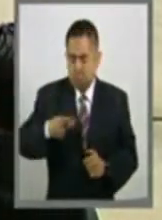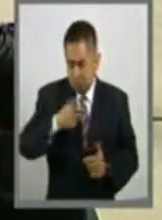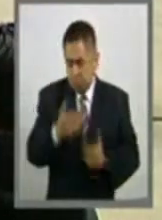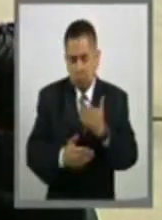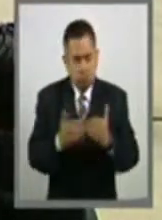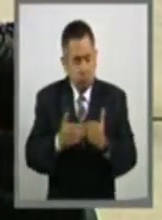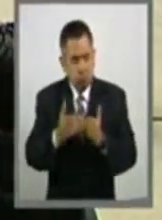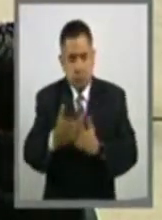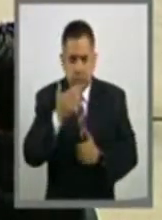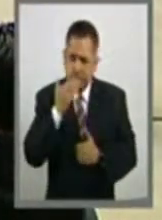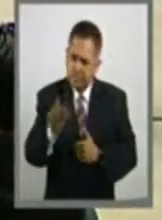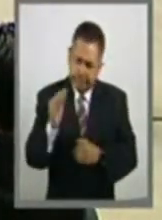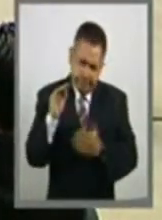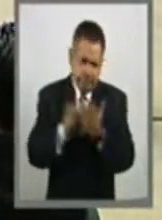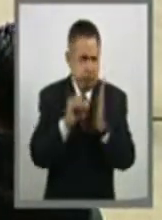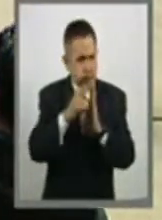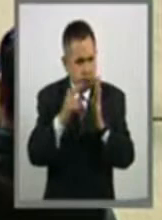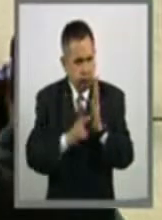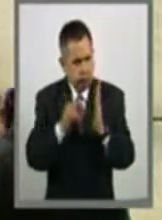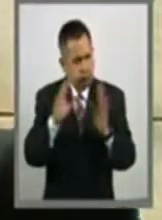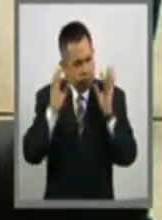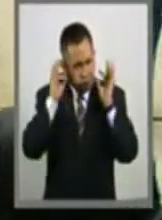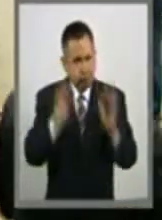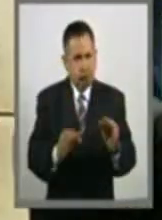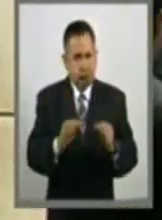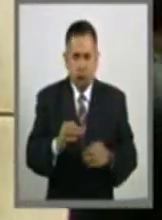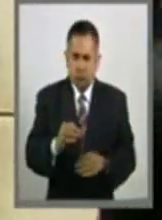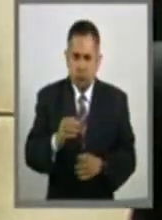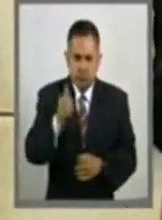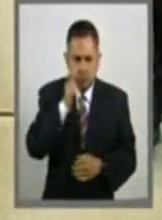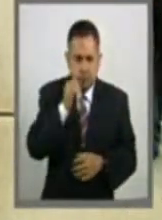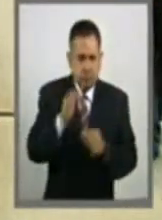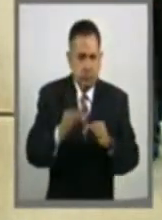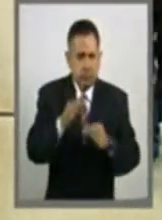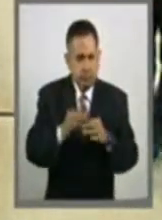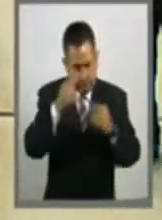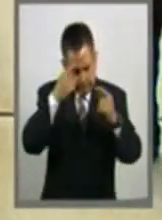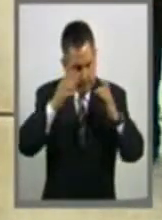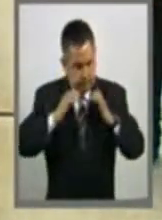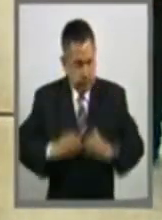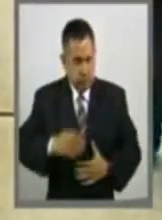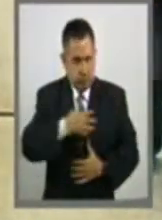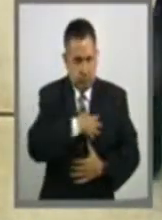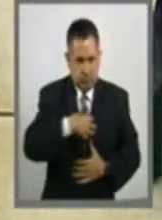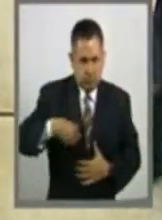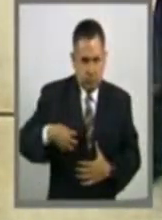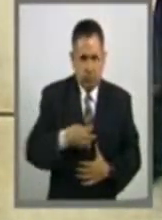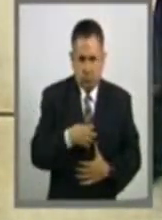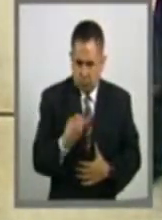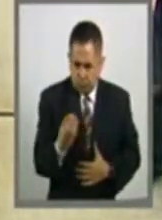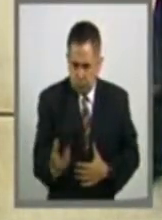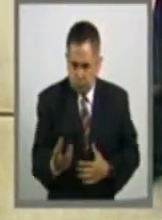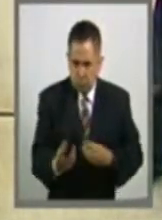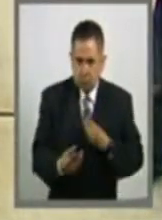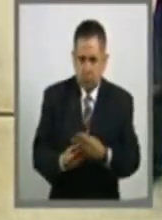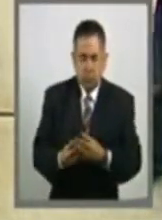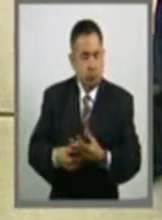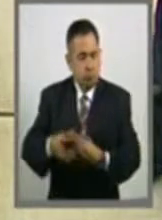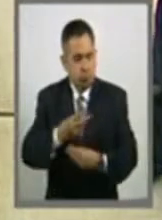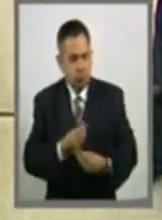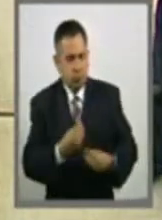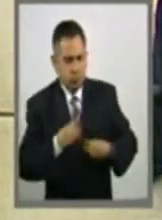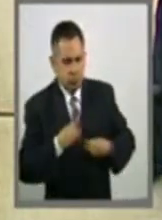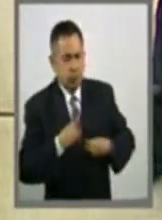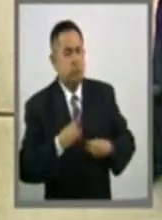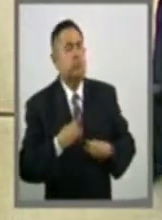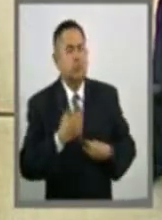la institucionalización de esta práctica médica. Al mismo tiempo, se concentró en esta